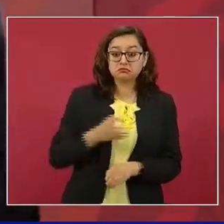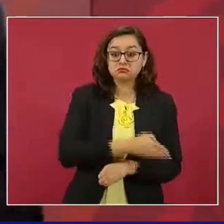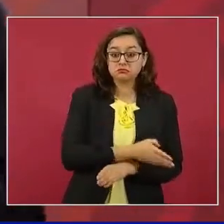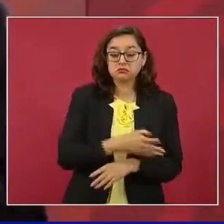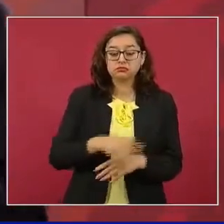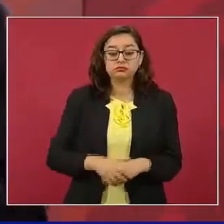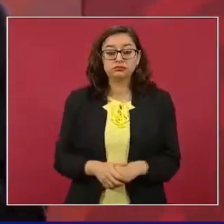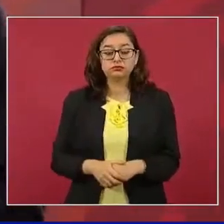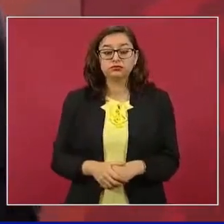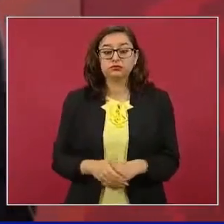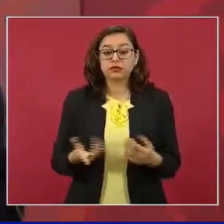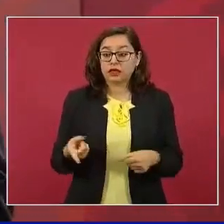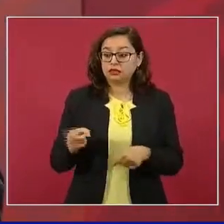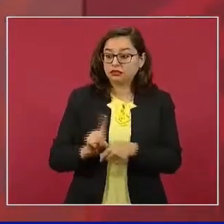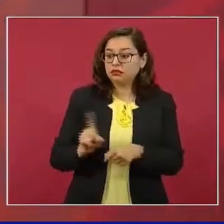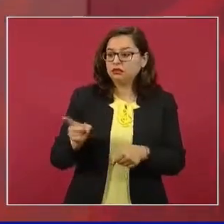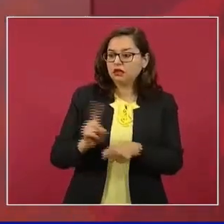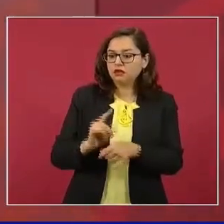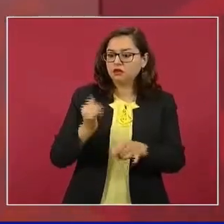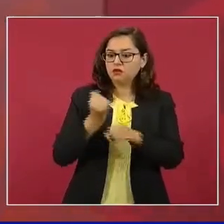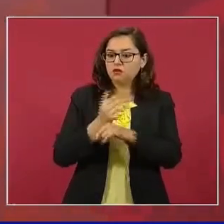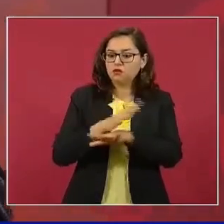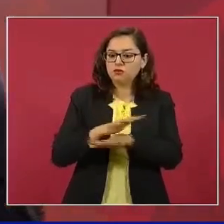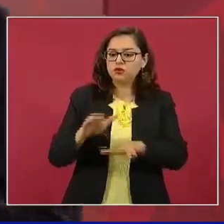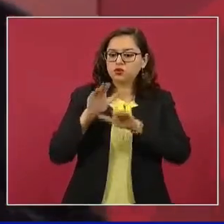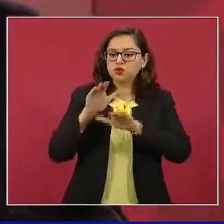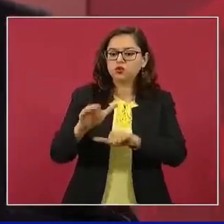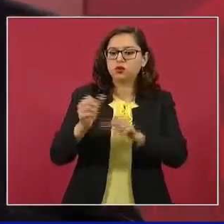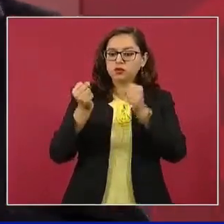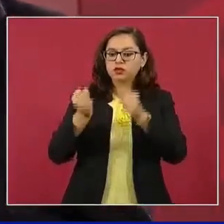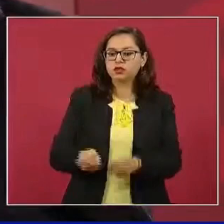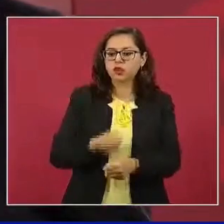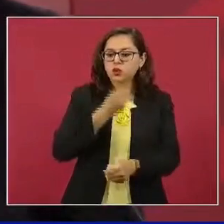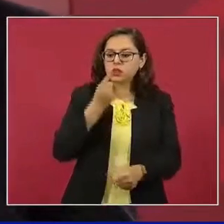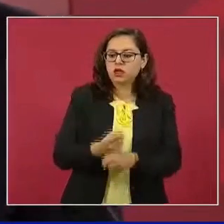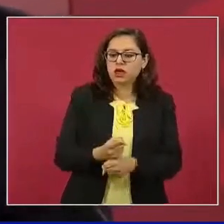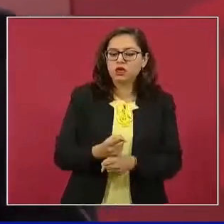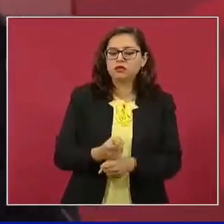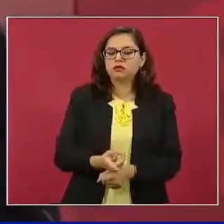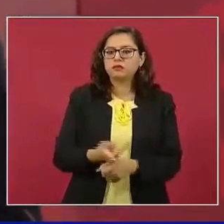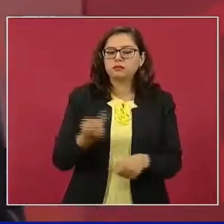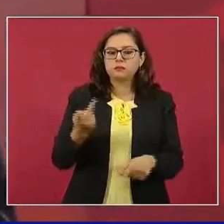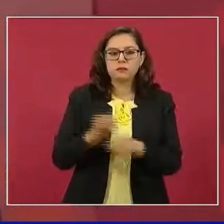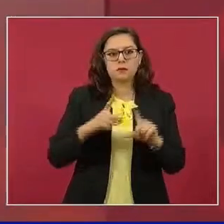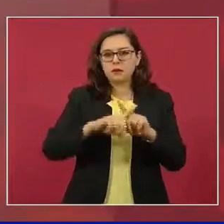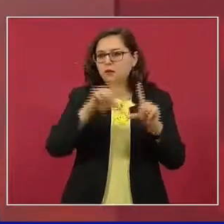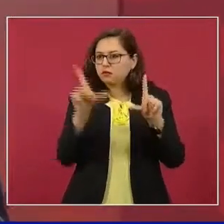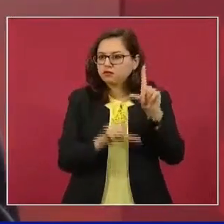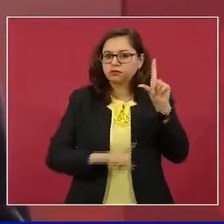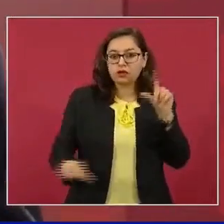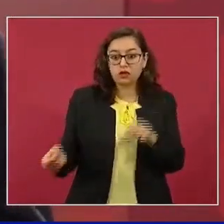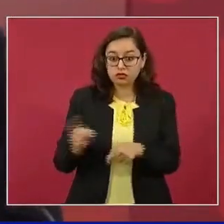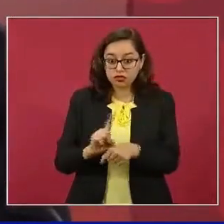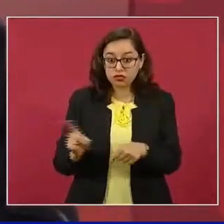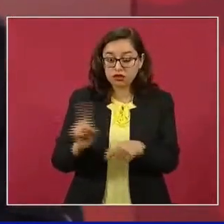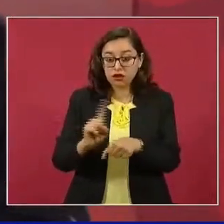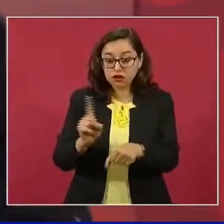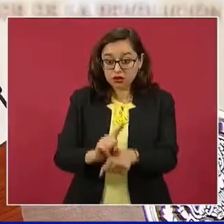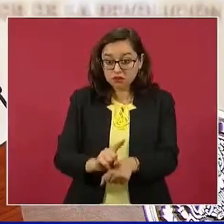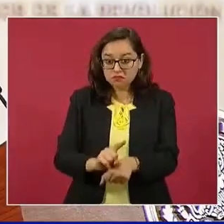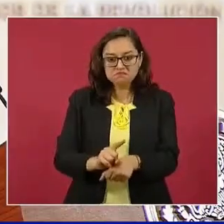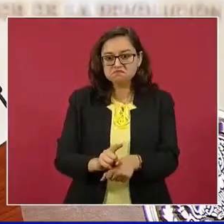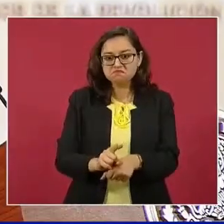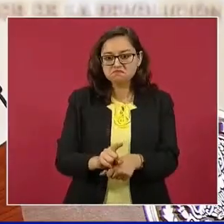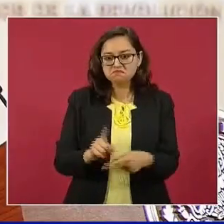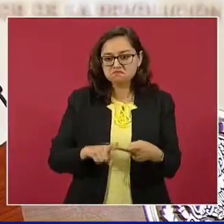no tenían información diaria de los delitos que se cometían en el país.